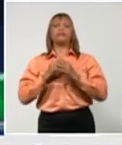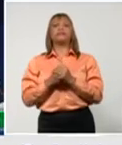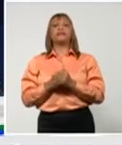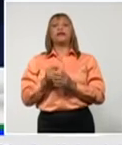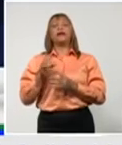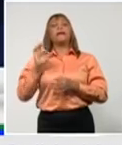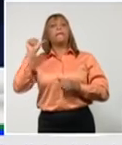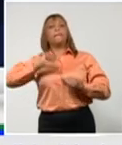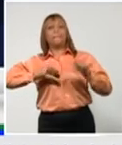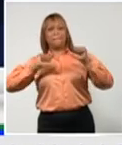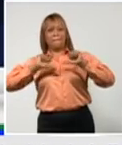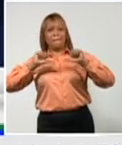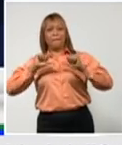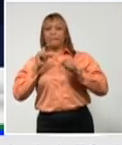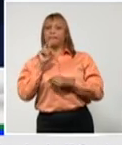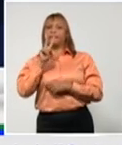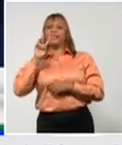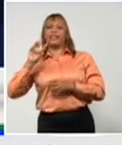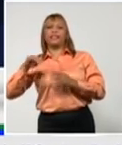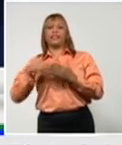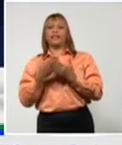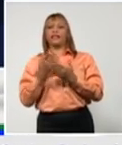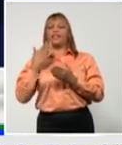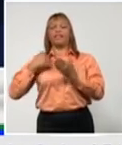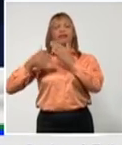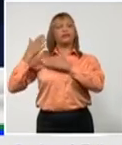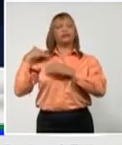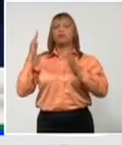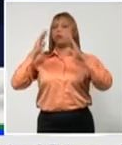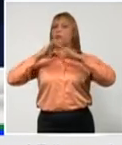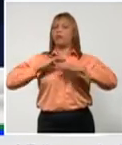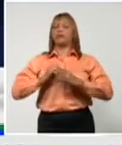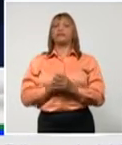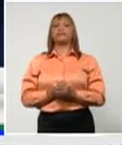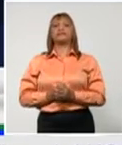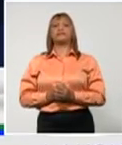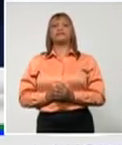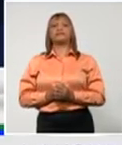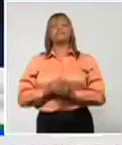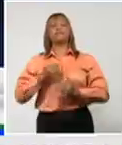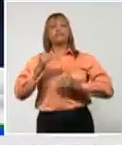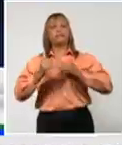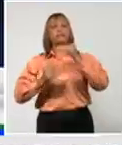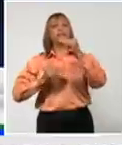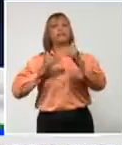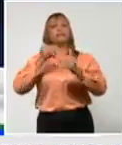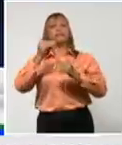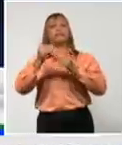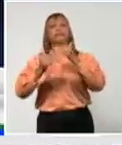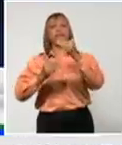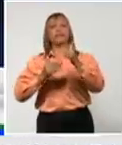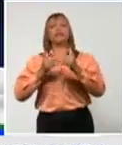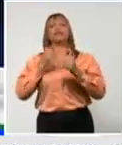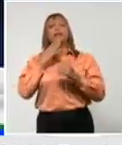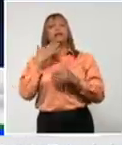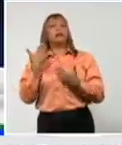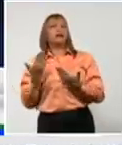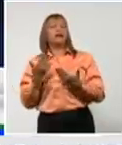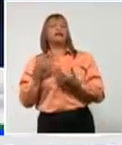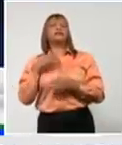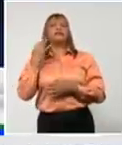hace 23 días, y creo que esta evolución habla del esfuerzo,